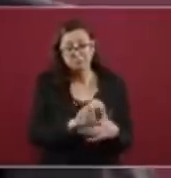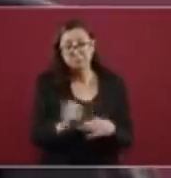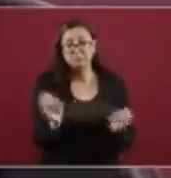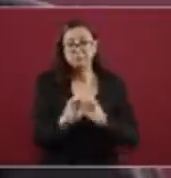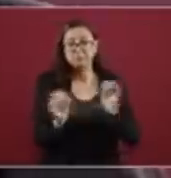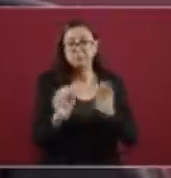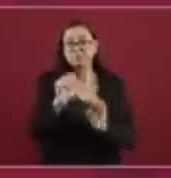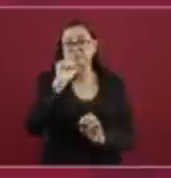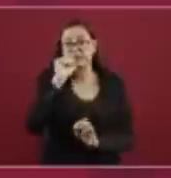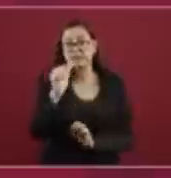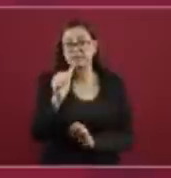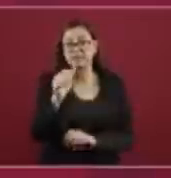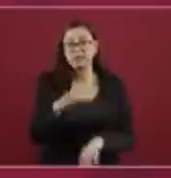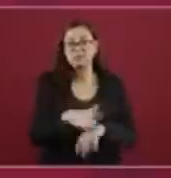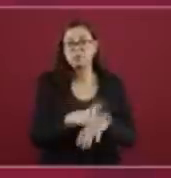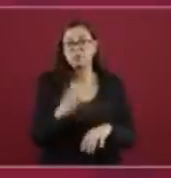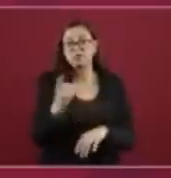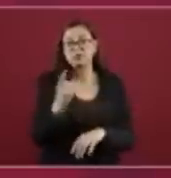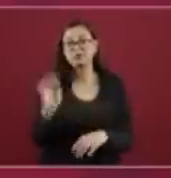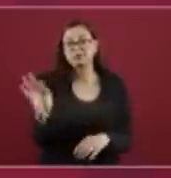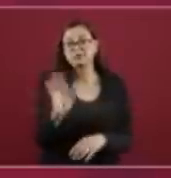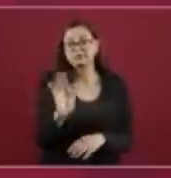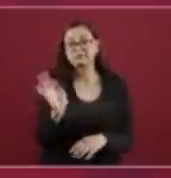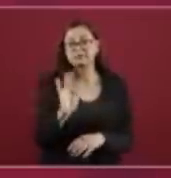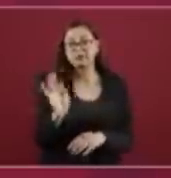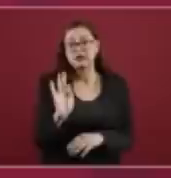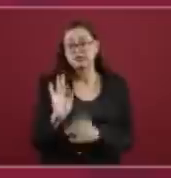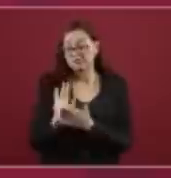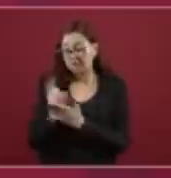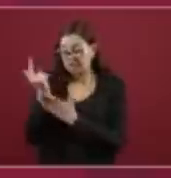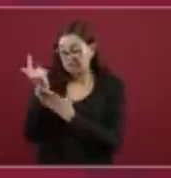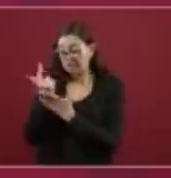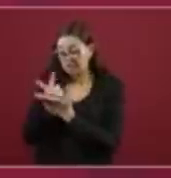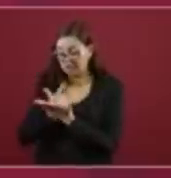porque no están en